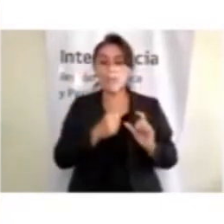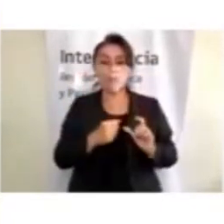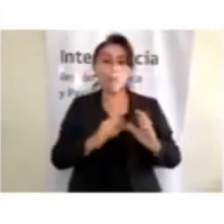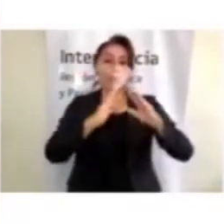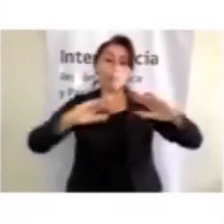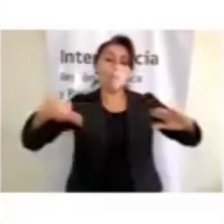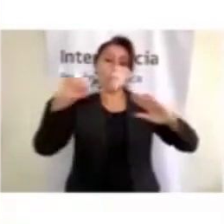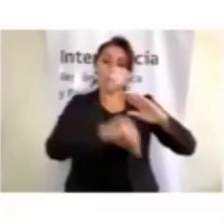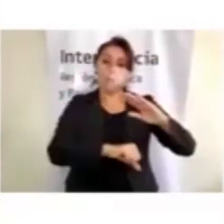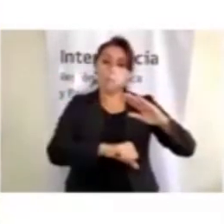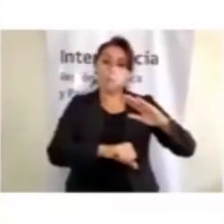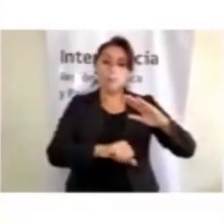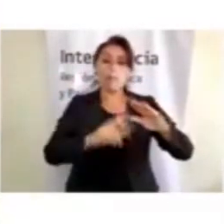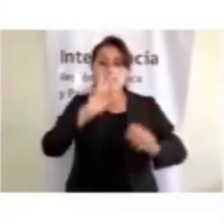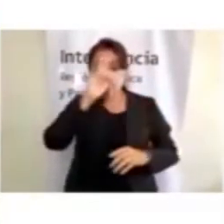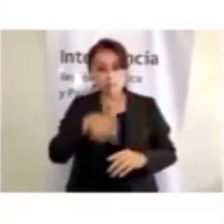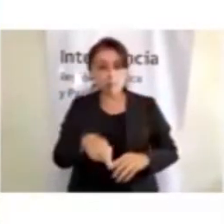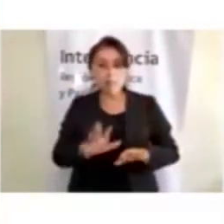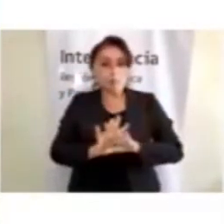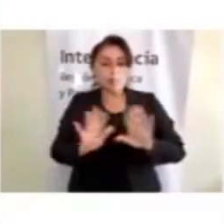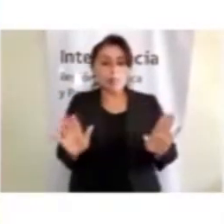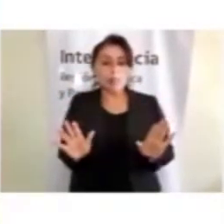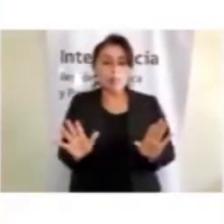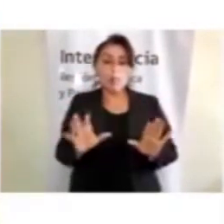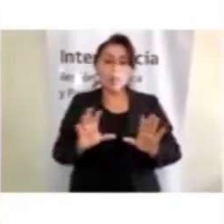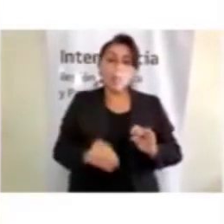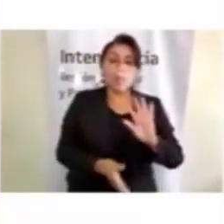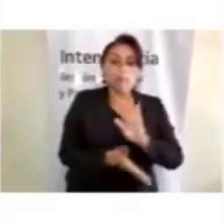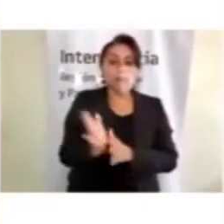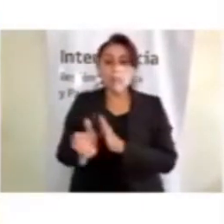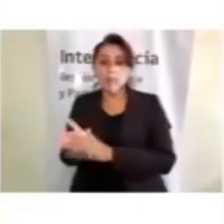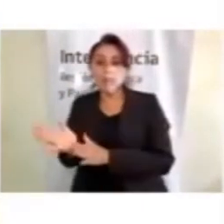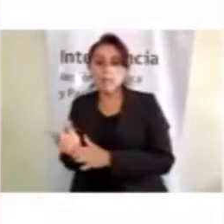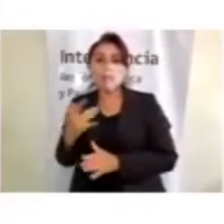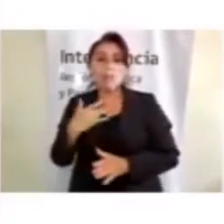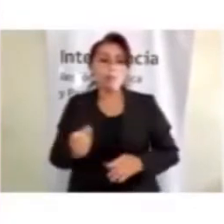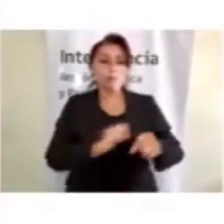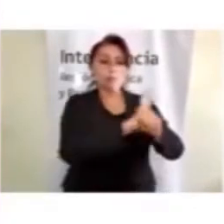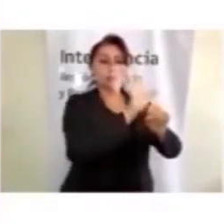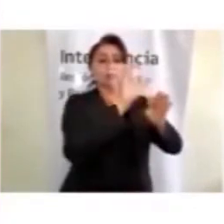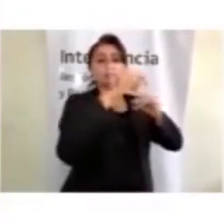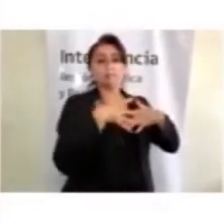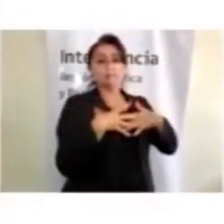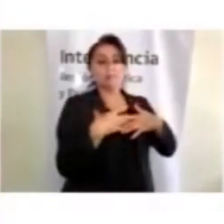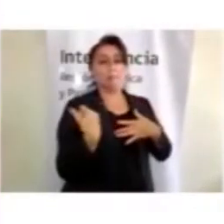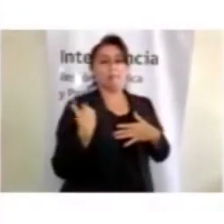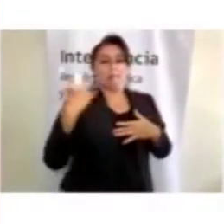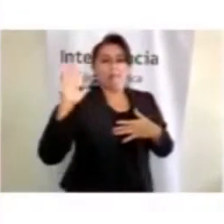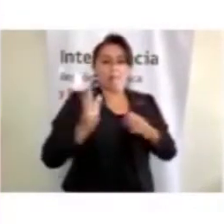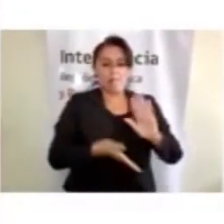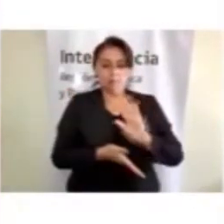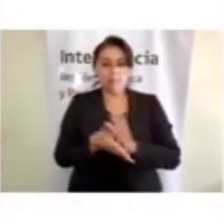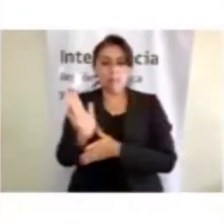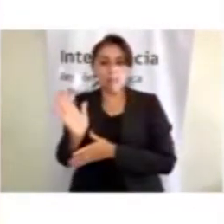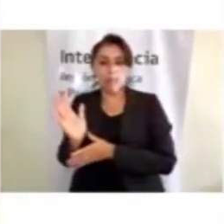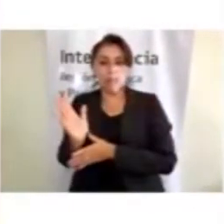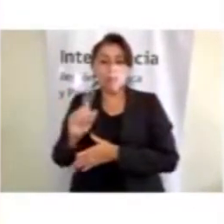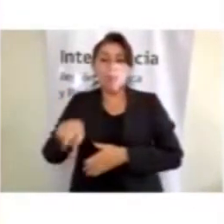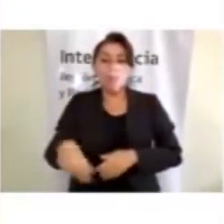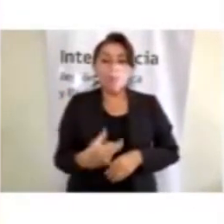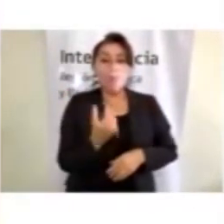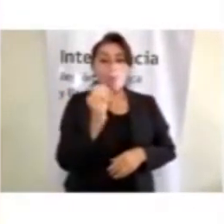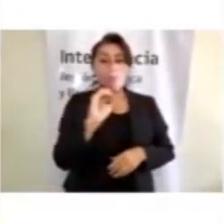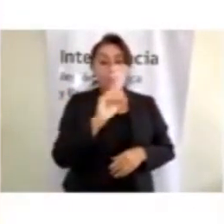cuarentena, infringiendo que han salido siendo COVID positivo o personas que necesitaban estar en cuarentena por contacto